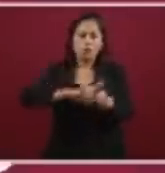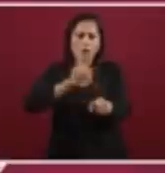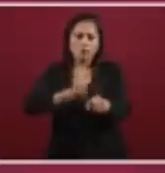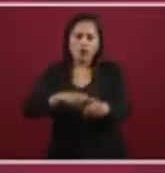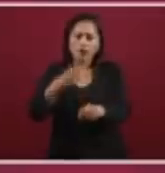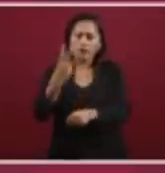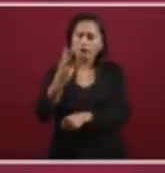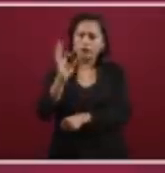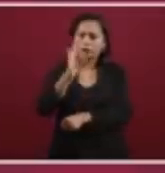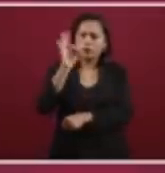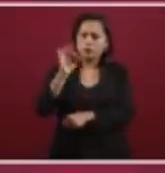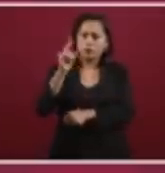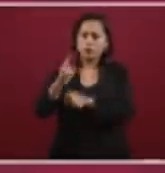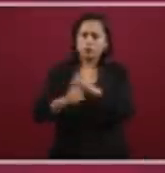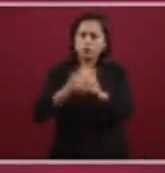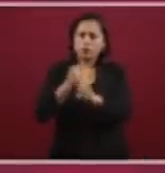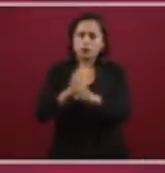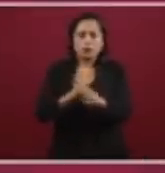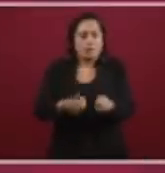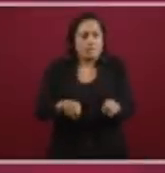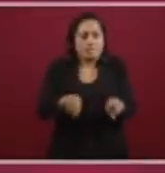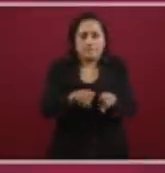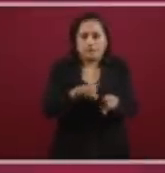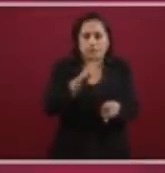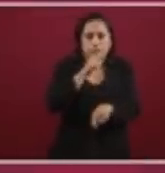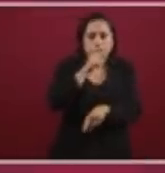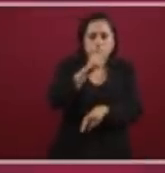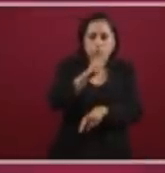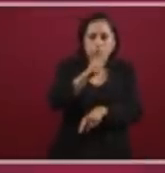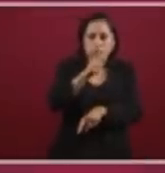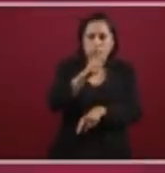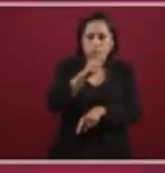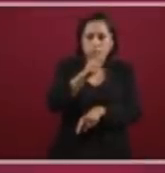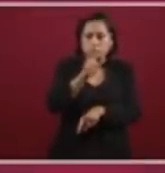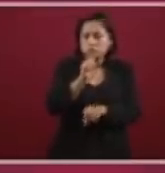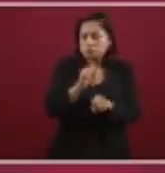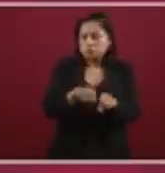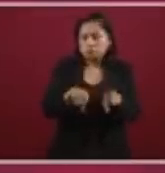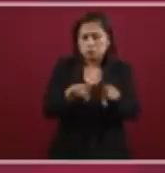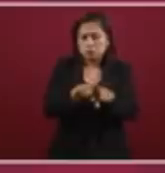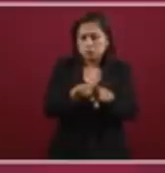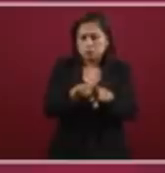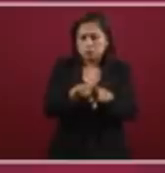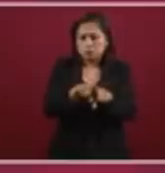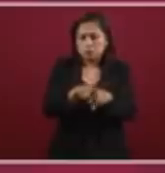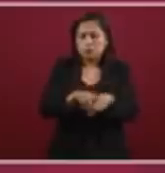eso es el aumento el pago de los